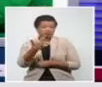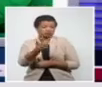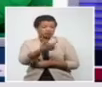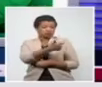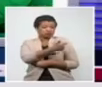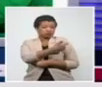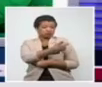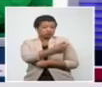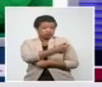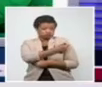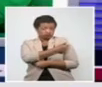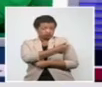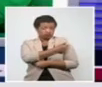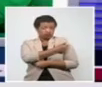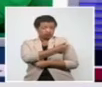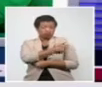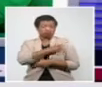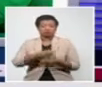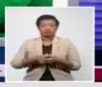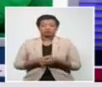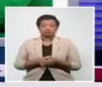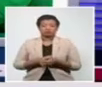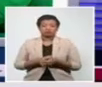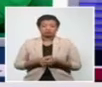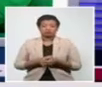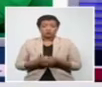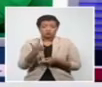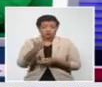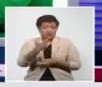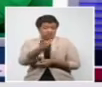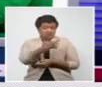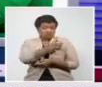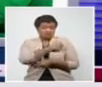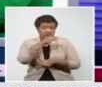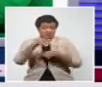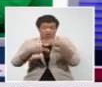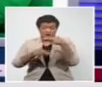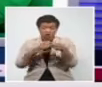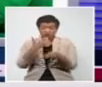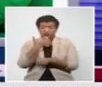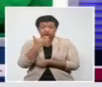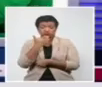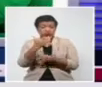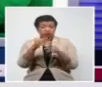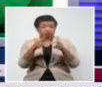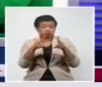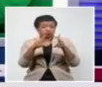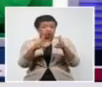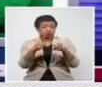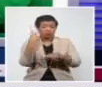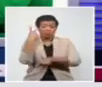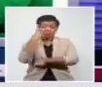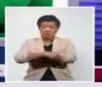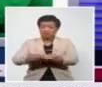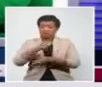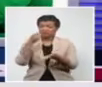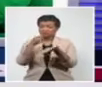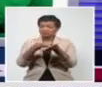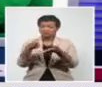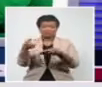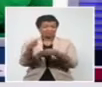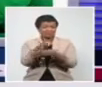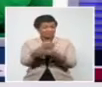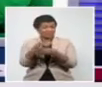Sputnik V, incluso que ya se está adquiriendo por varios países del mundo y